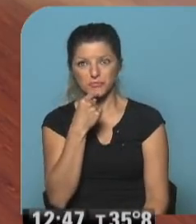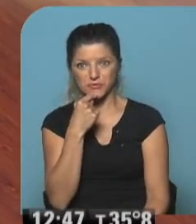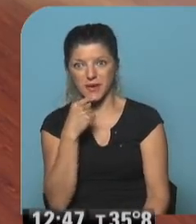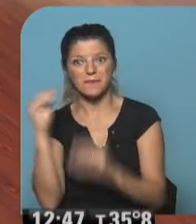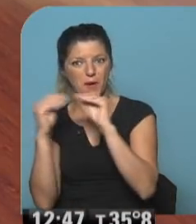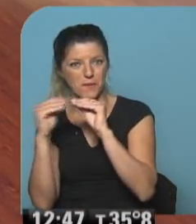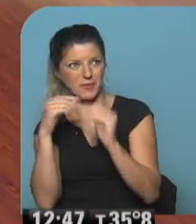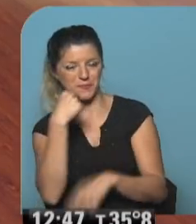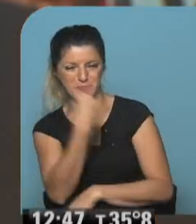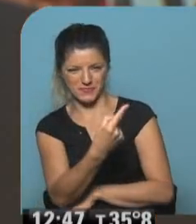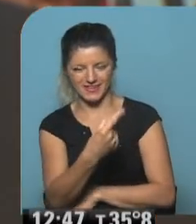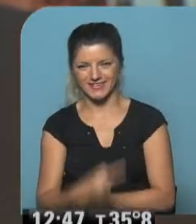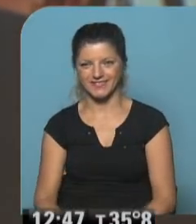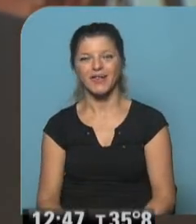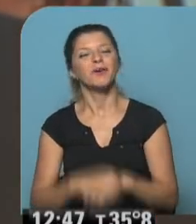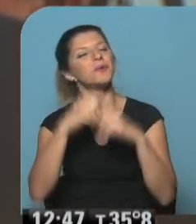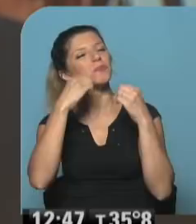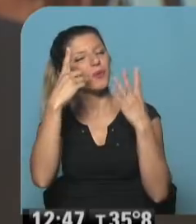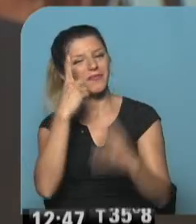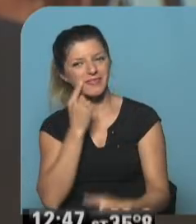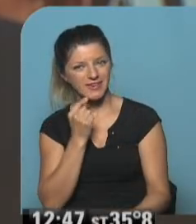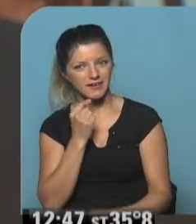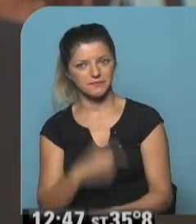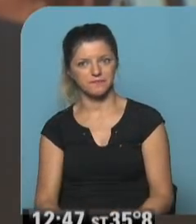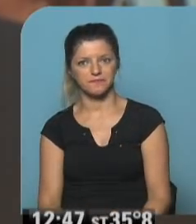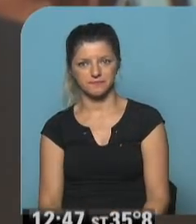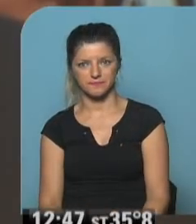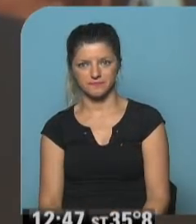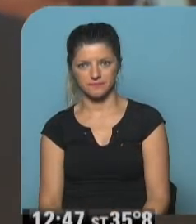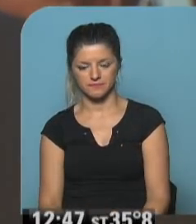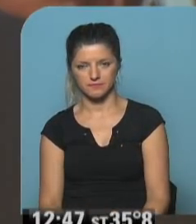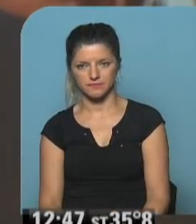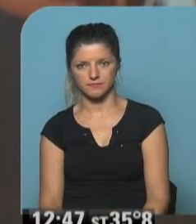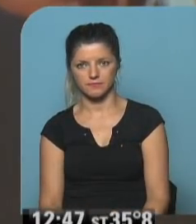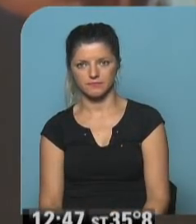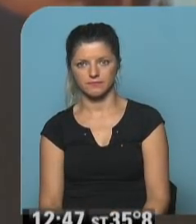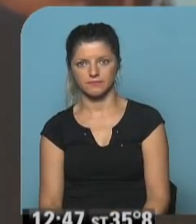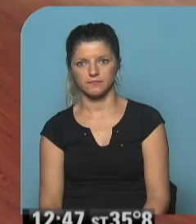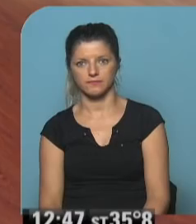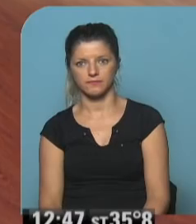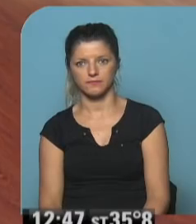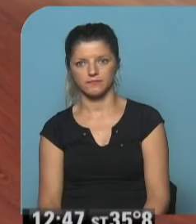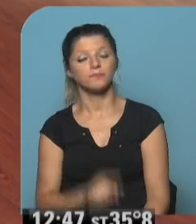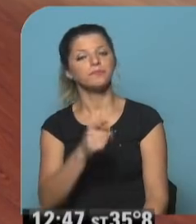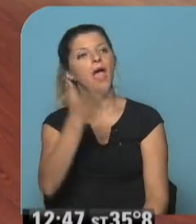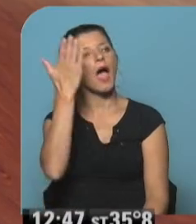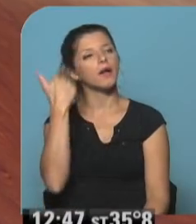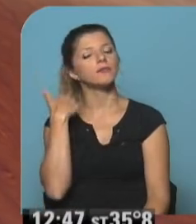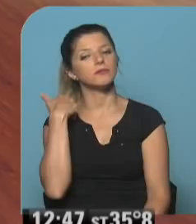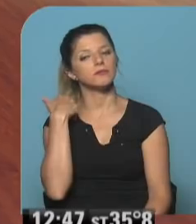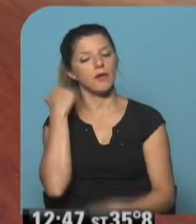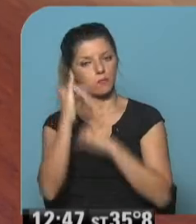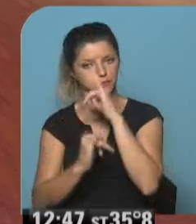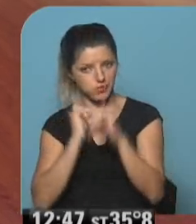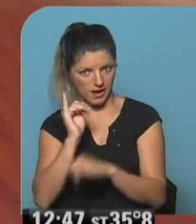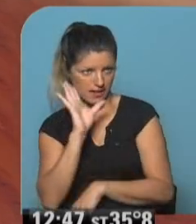mis compañeros. ¿Qué tal, Marcelo? Buen Hola. día. Retomando un poco lo que planteabas en la última intervención y aprovechando que conoces